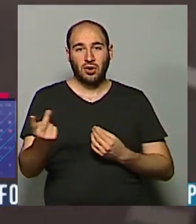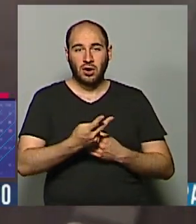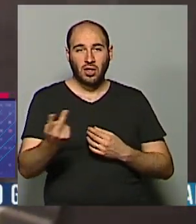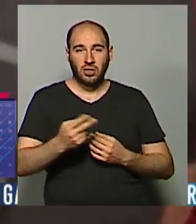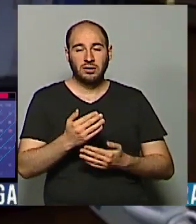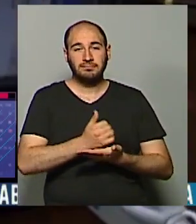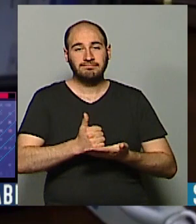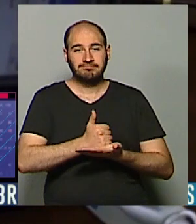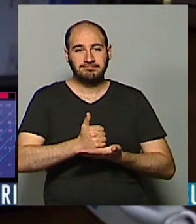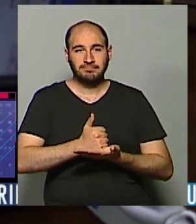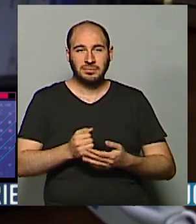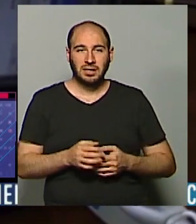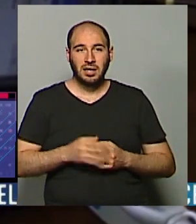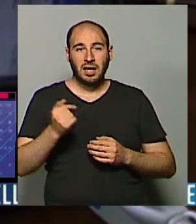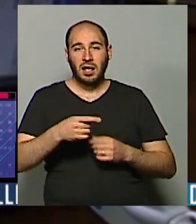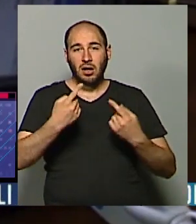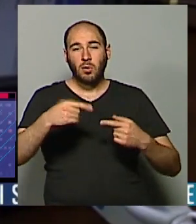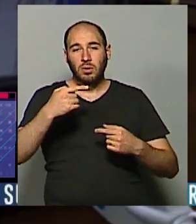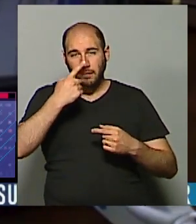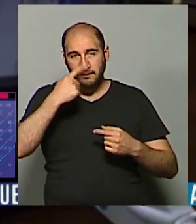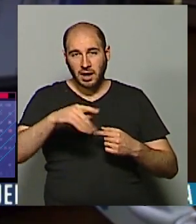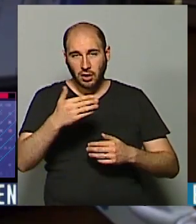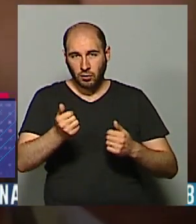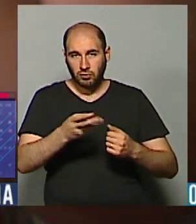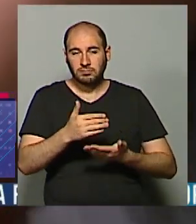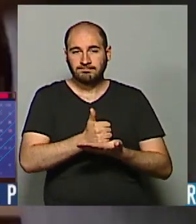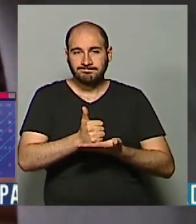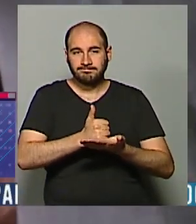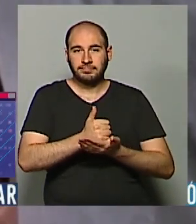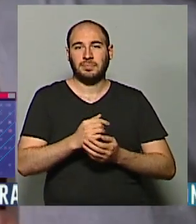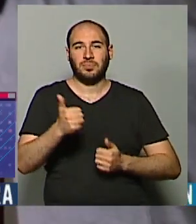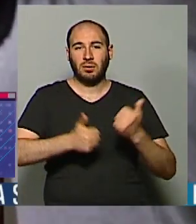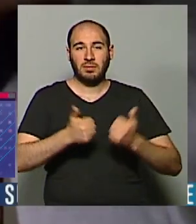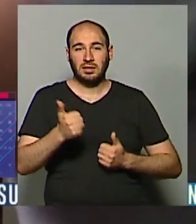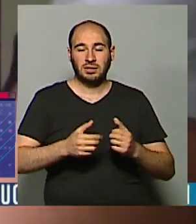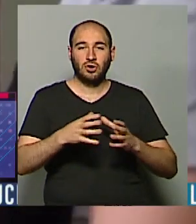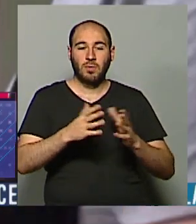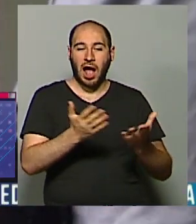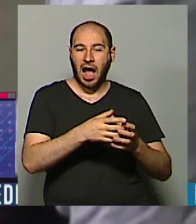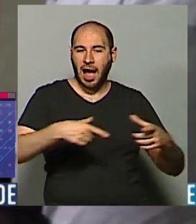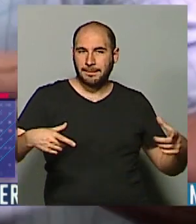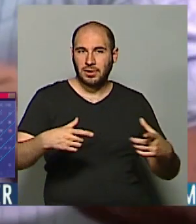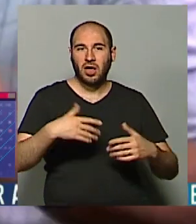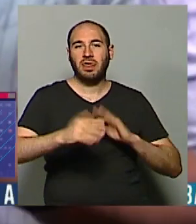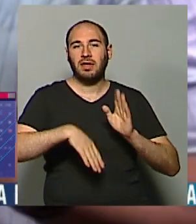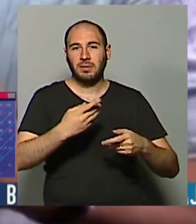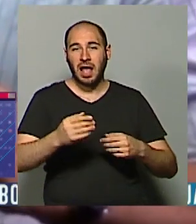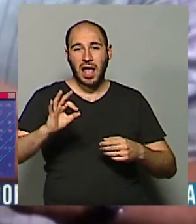esperar, obviamente, el resultado. En una vuelta que al Frente Amplio le costó entregar